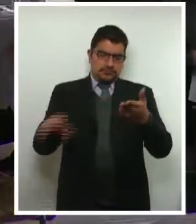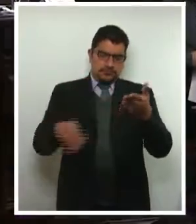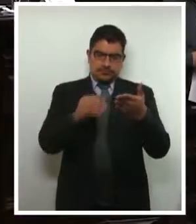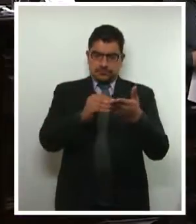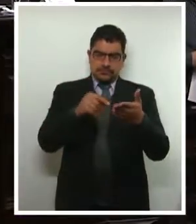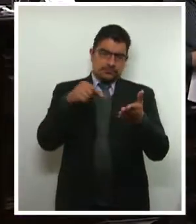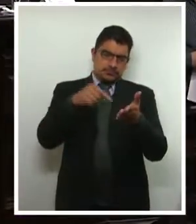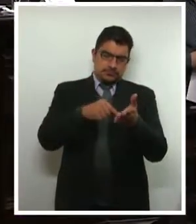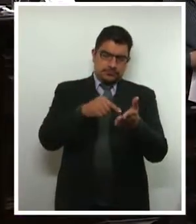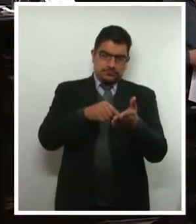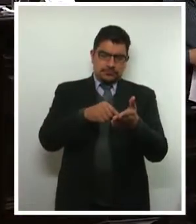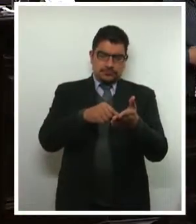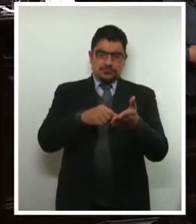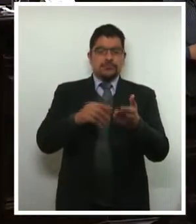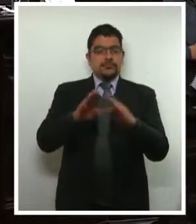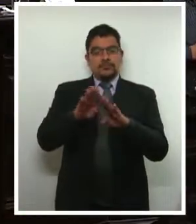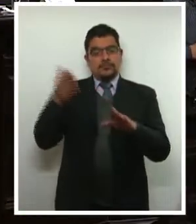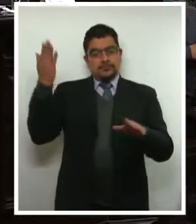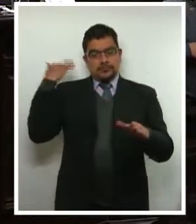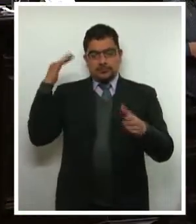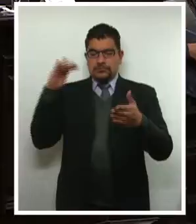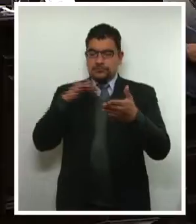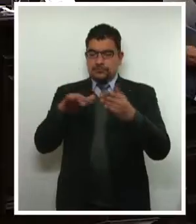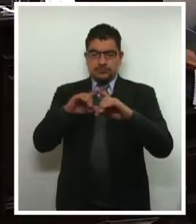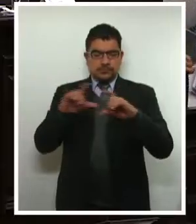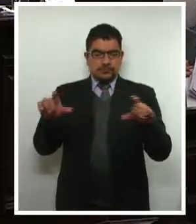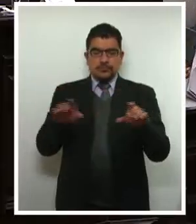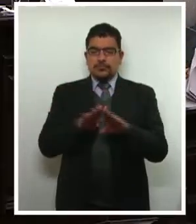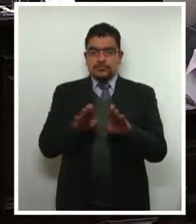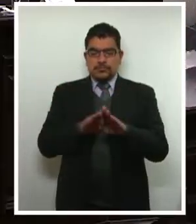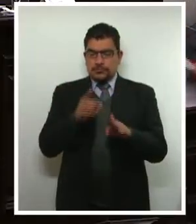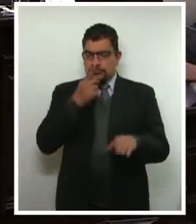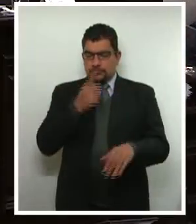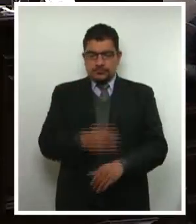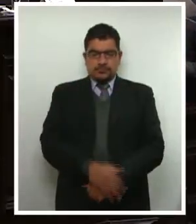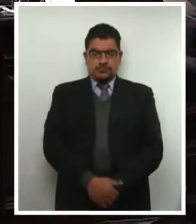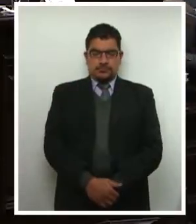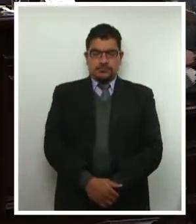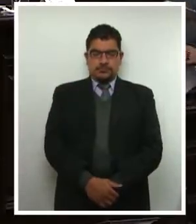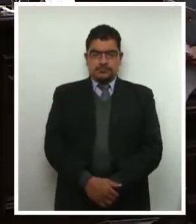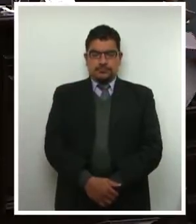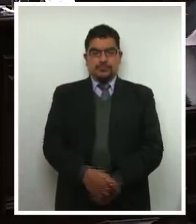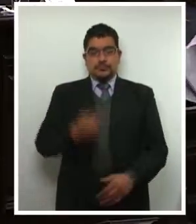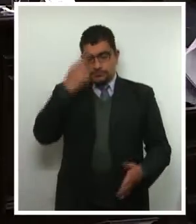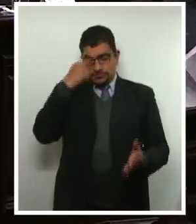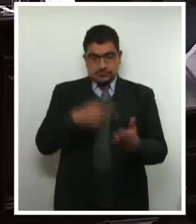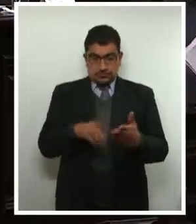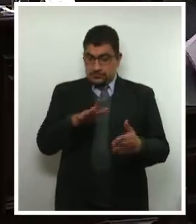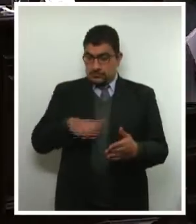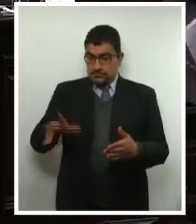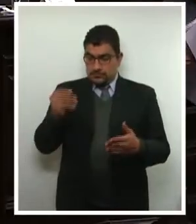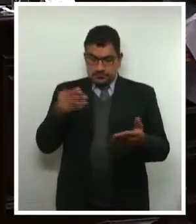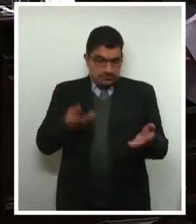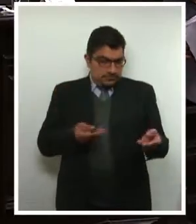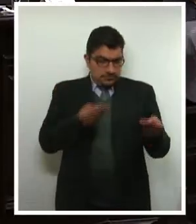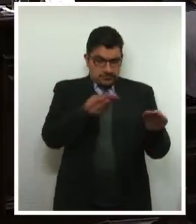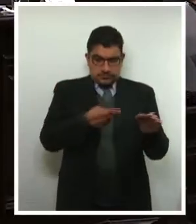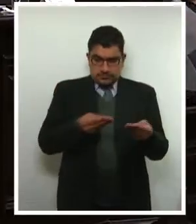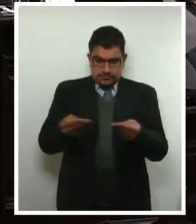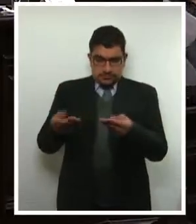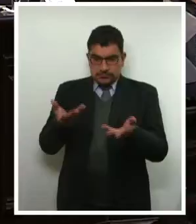agregando de cómo estaba antes el transitorio. Y creo que también no todos tienen la reserva.